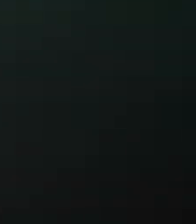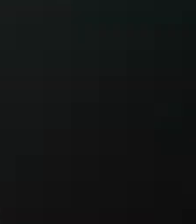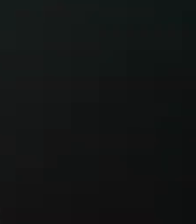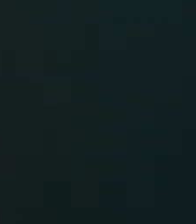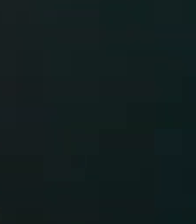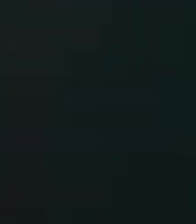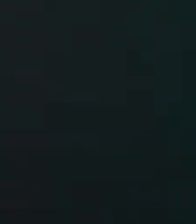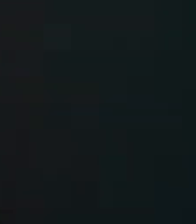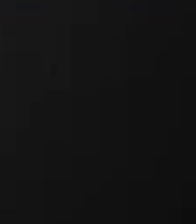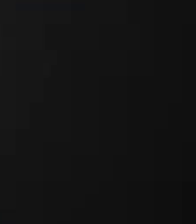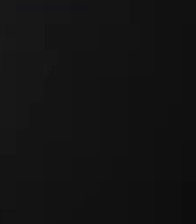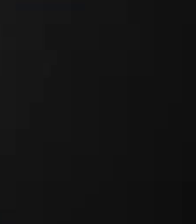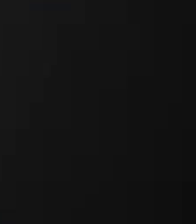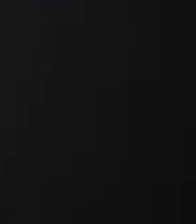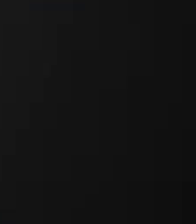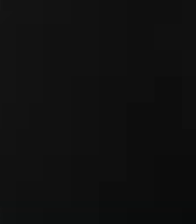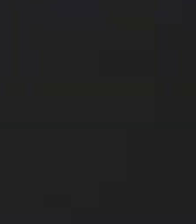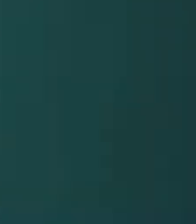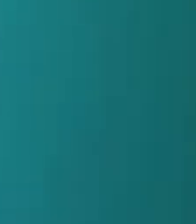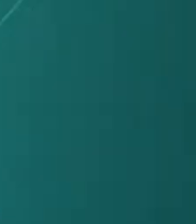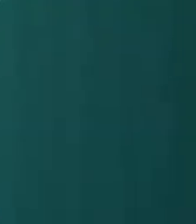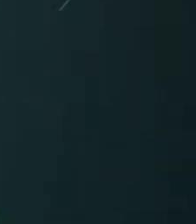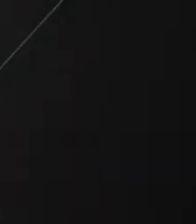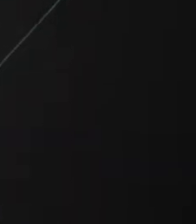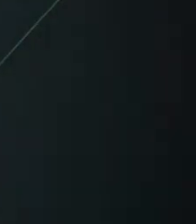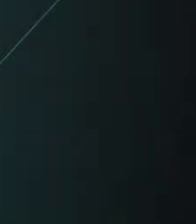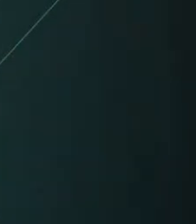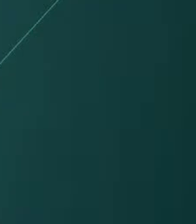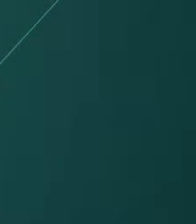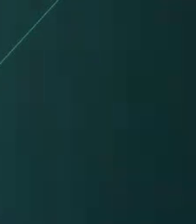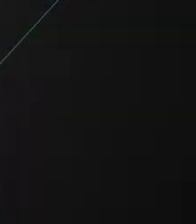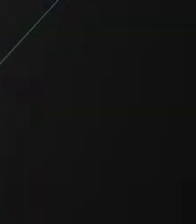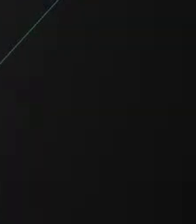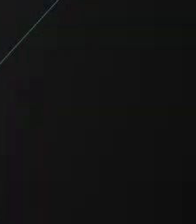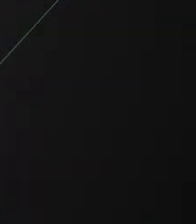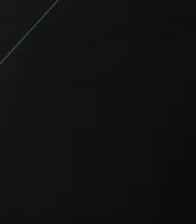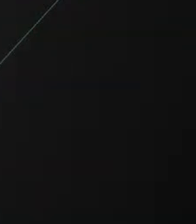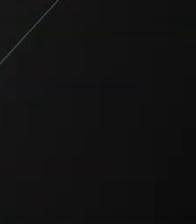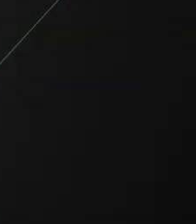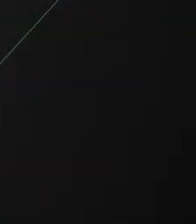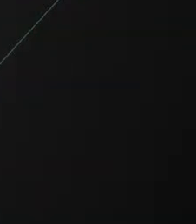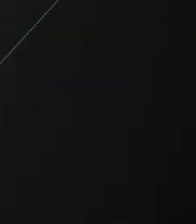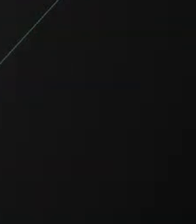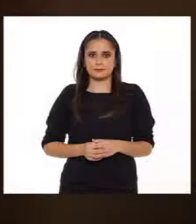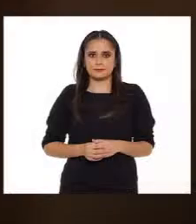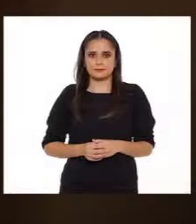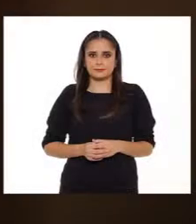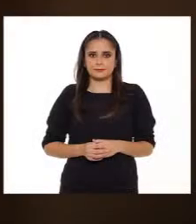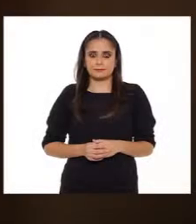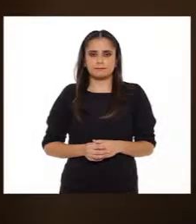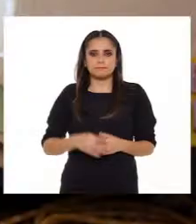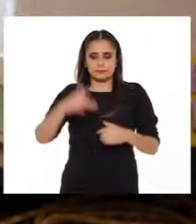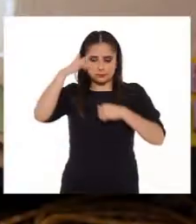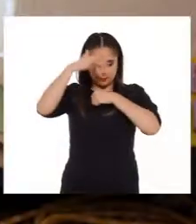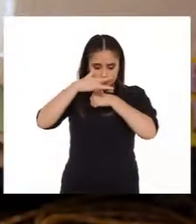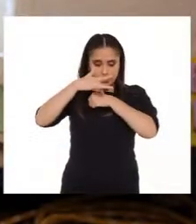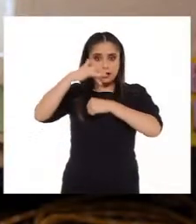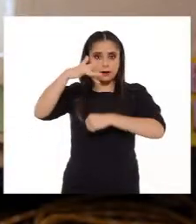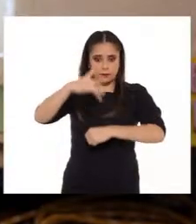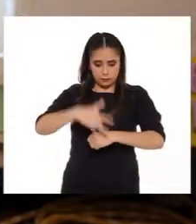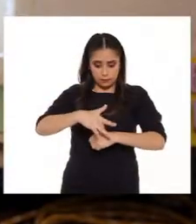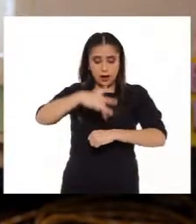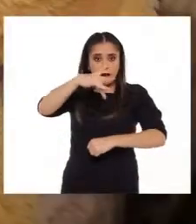Te agradecemos estos 13 años al aire. Capital 21. Corazón de la capital. Nadie